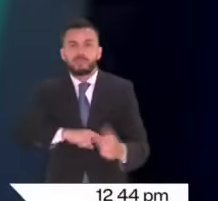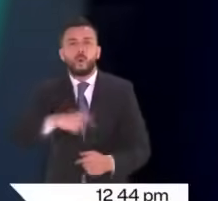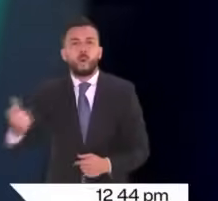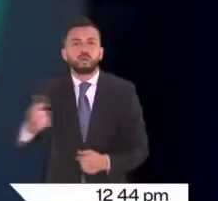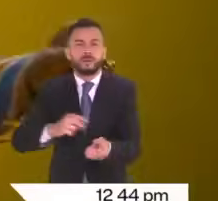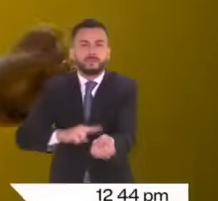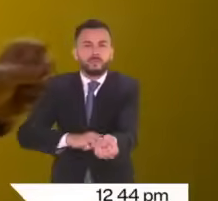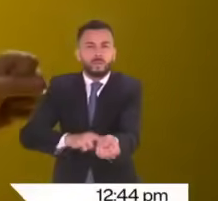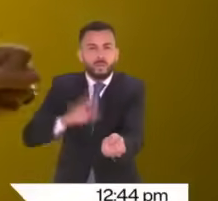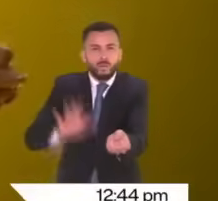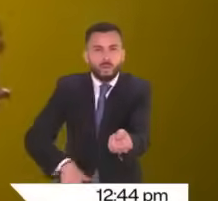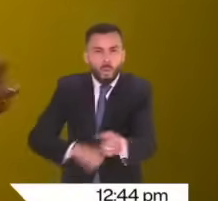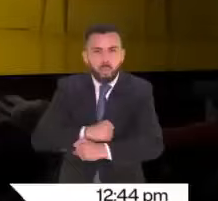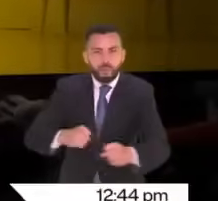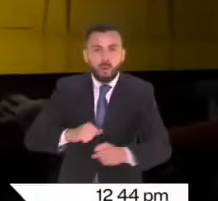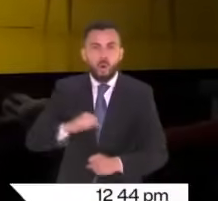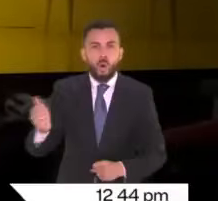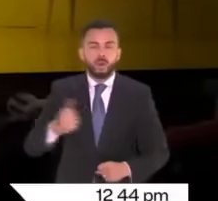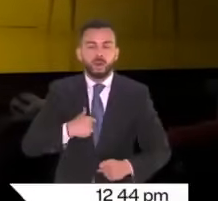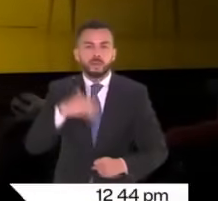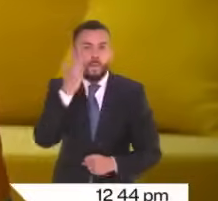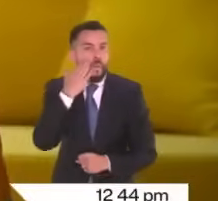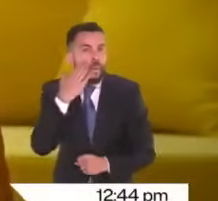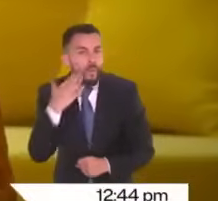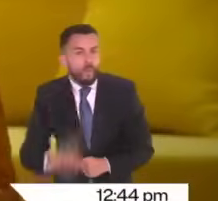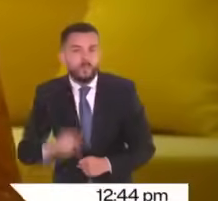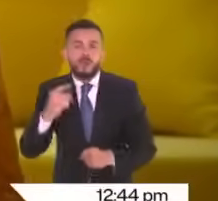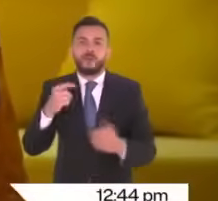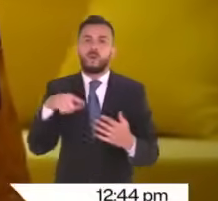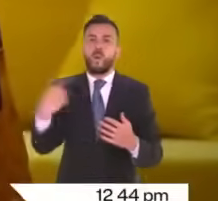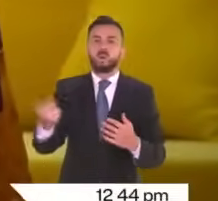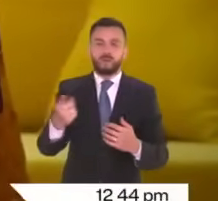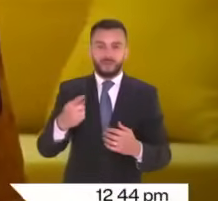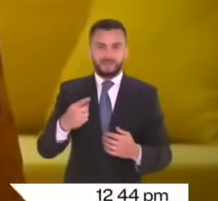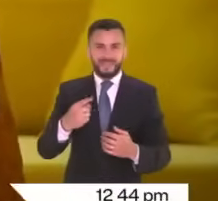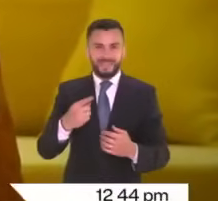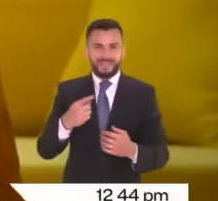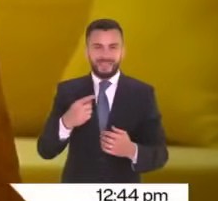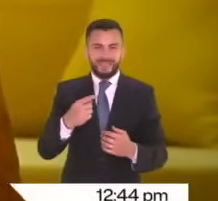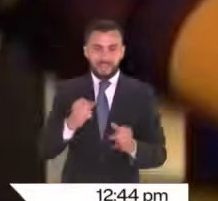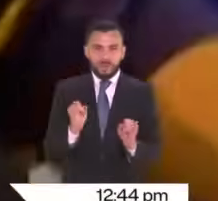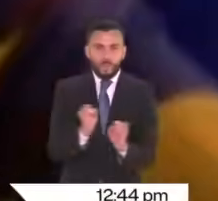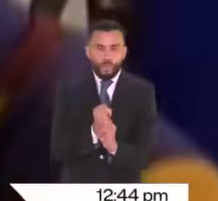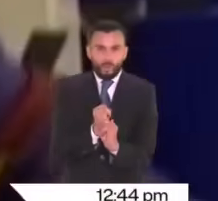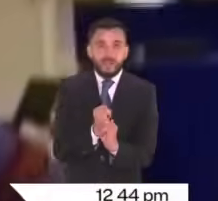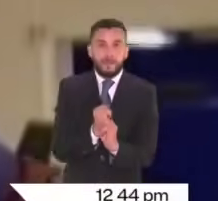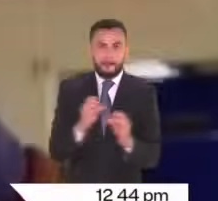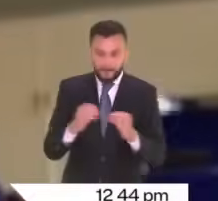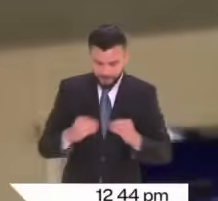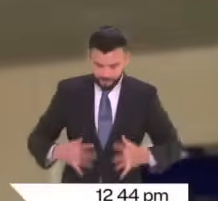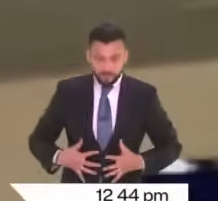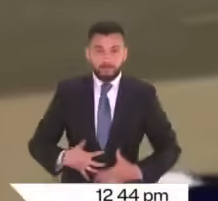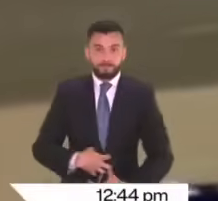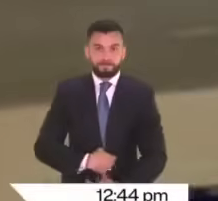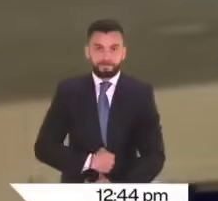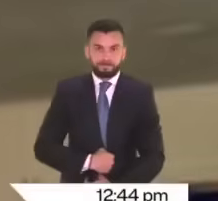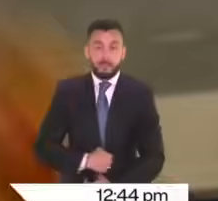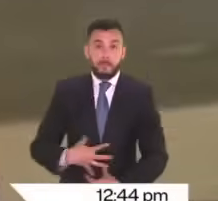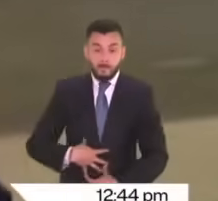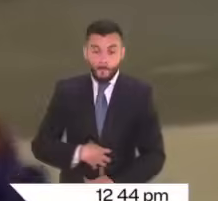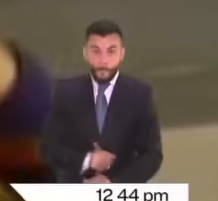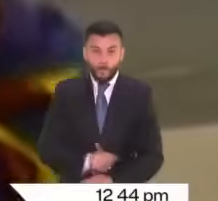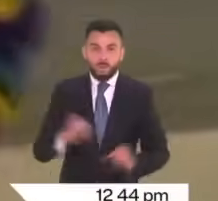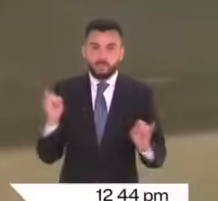de anemia y desnutrición, y además se sometió a 2 bypass gástricos. Además, le hacía frente a la depresión que sufrió por sus